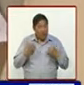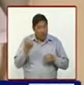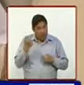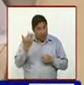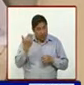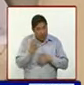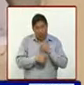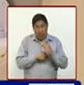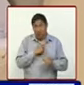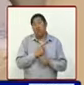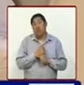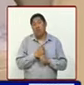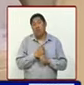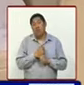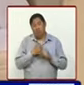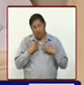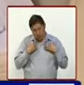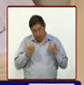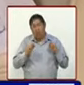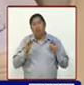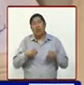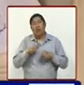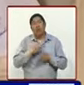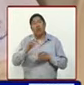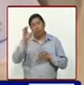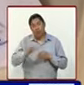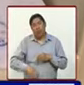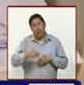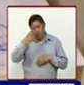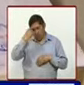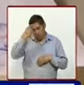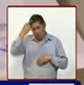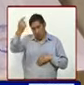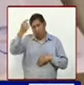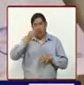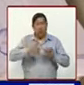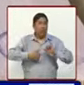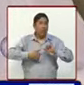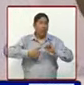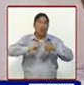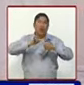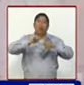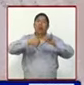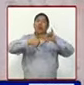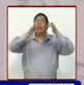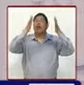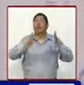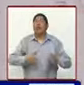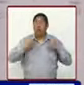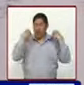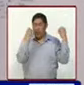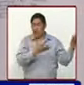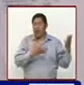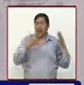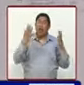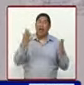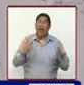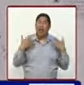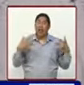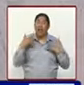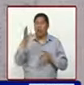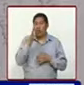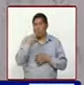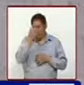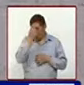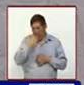años sane y pueda cumplir su sueño más anhelado y brindarle una alegría a su mamá, que en este momento está